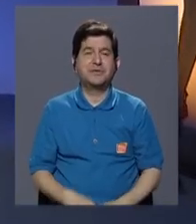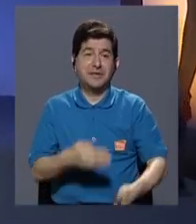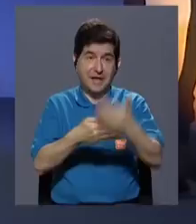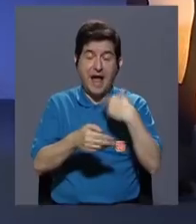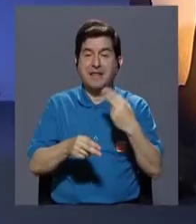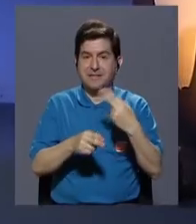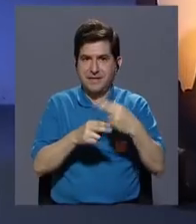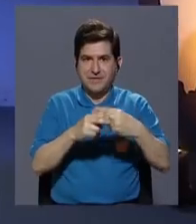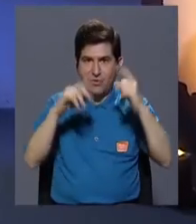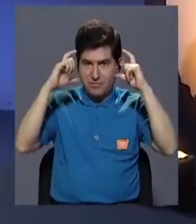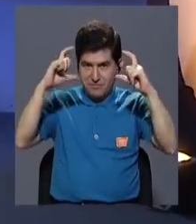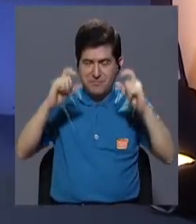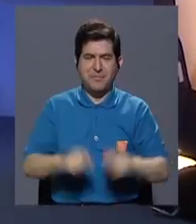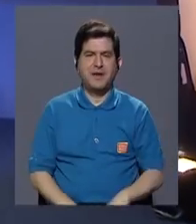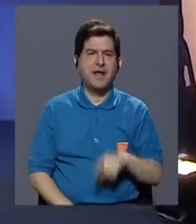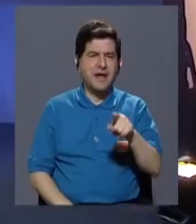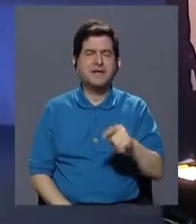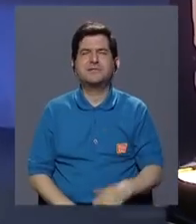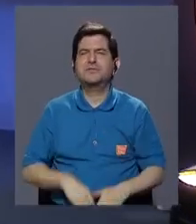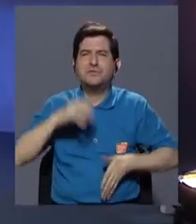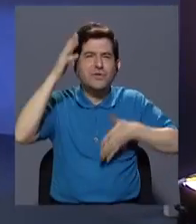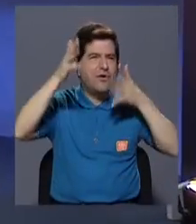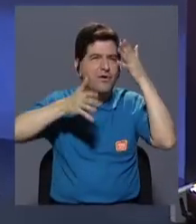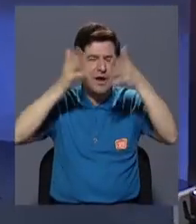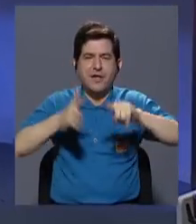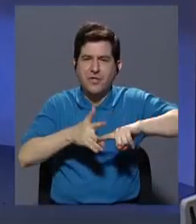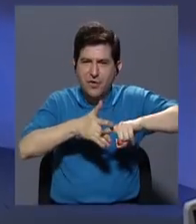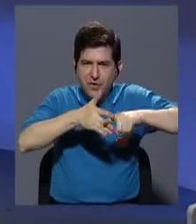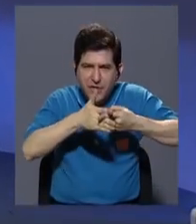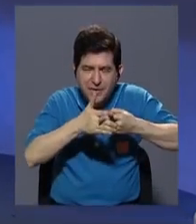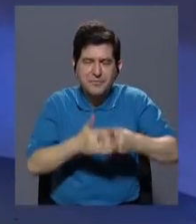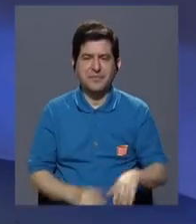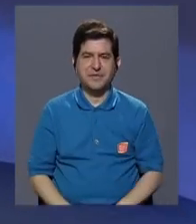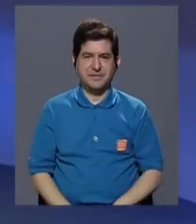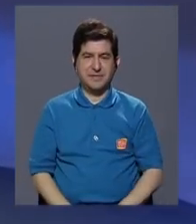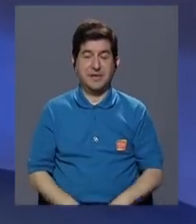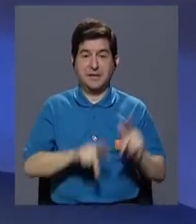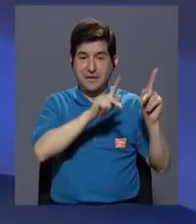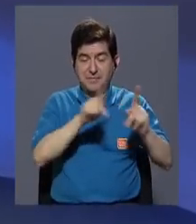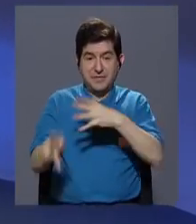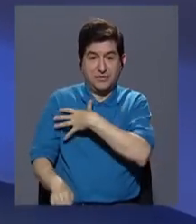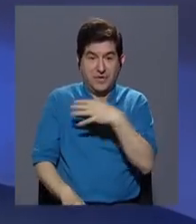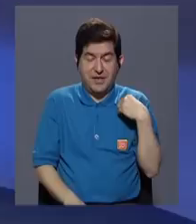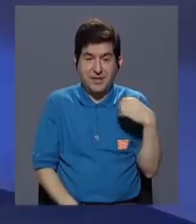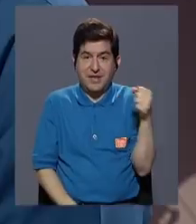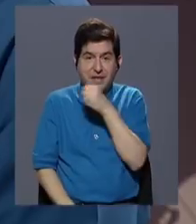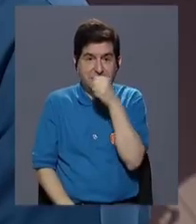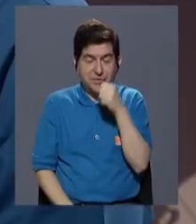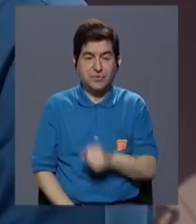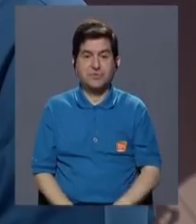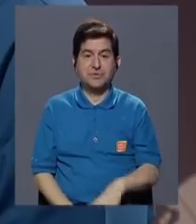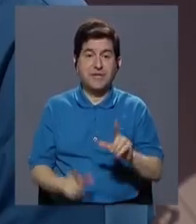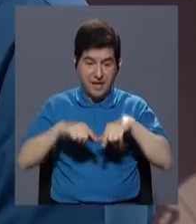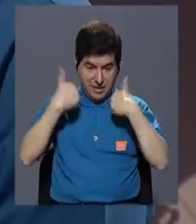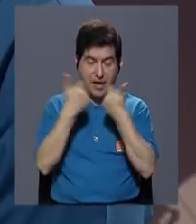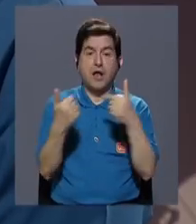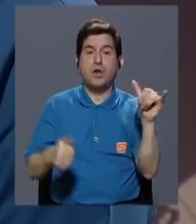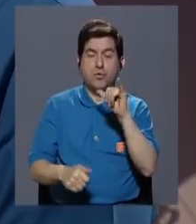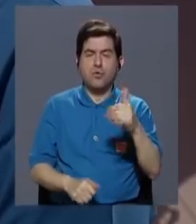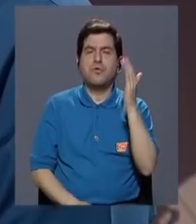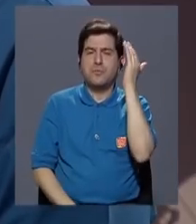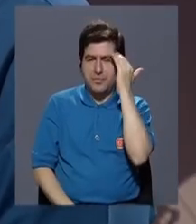motiv como un elemento creativo sobre el cual empecé a construir y para los que les gusta la canción les gusta la agrupación